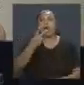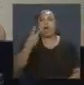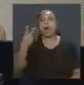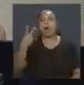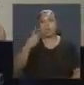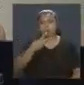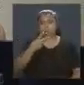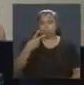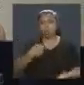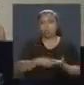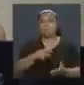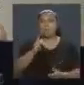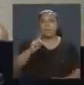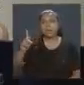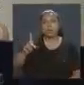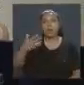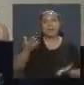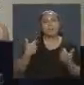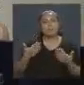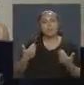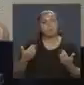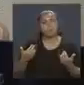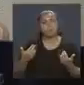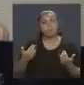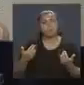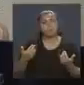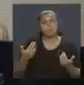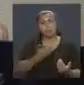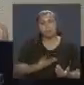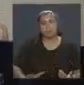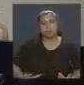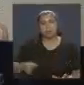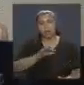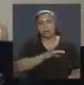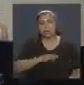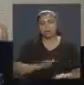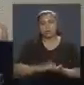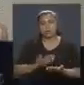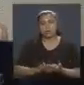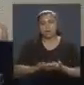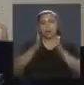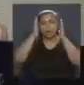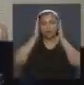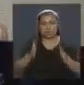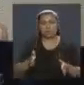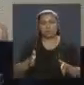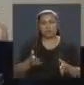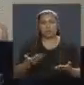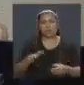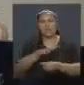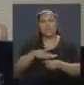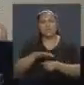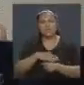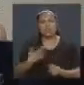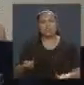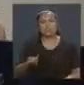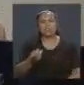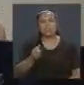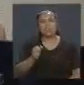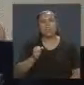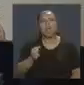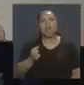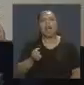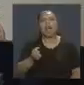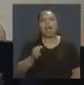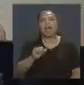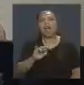Por lo tanto, se hace necesaria, señor presidente, que el Ministerio de Salud tome atención respecto a la situación que está viviendo Arica. Hoy día